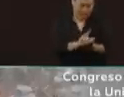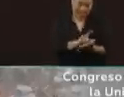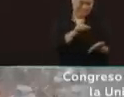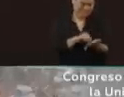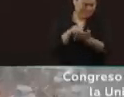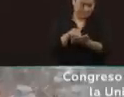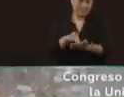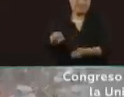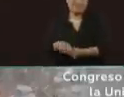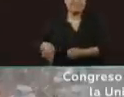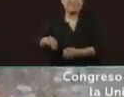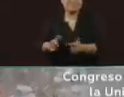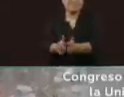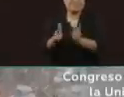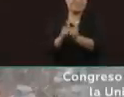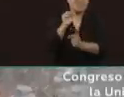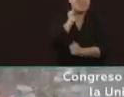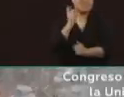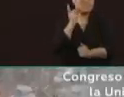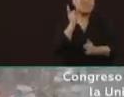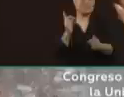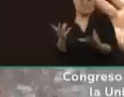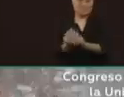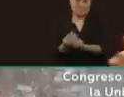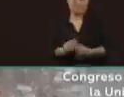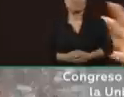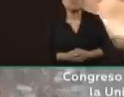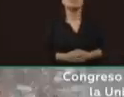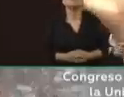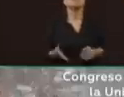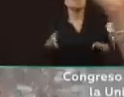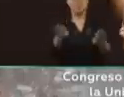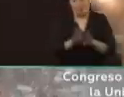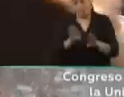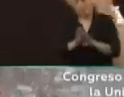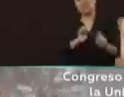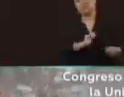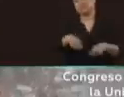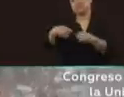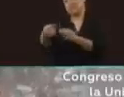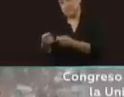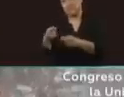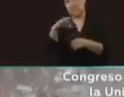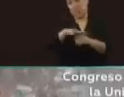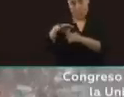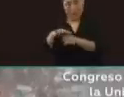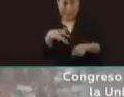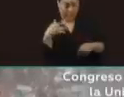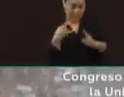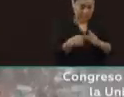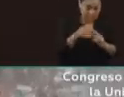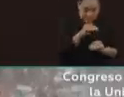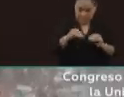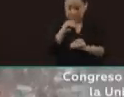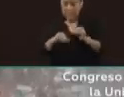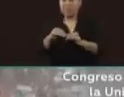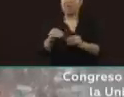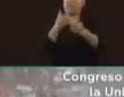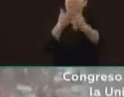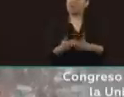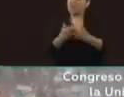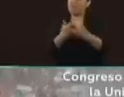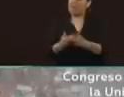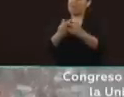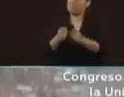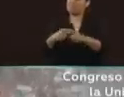legisladores oficialistas que están aquí, que con traspaso de votos y fórmulas lograron una mayoría que las y